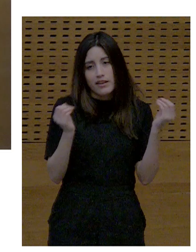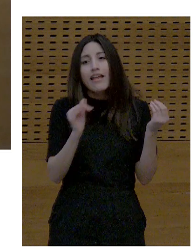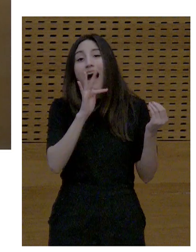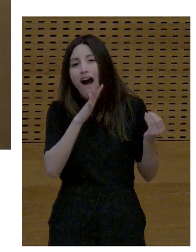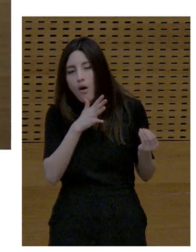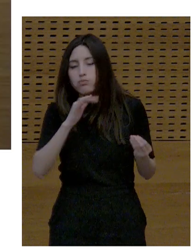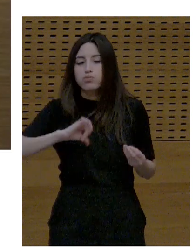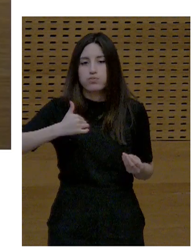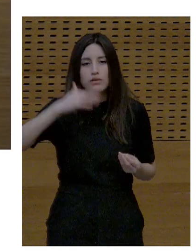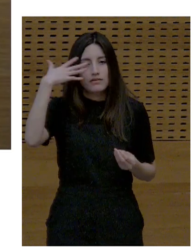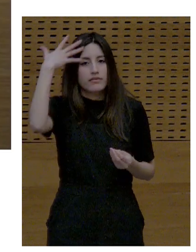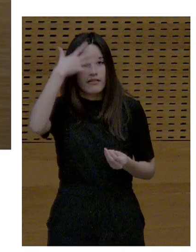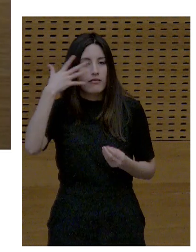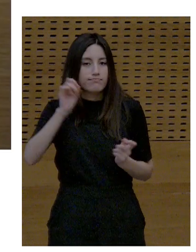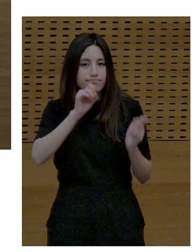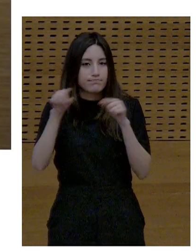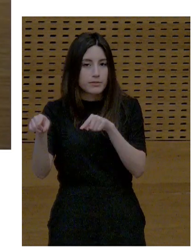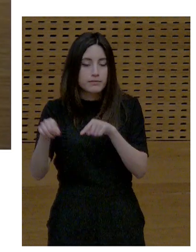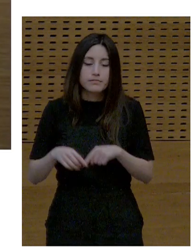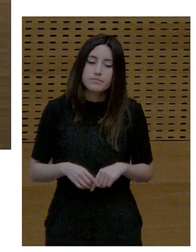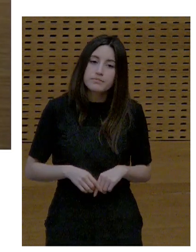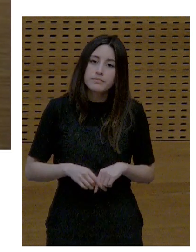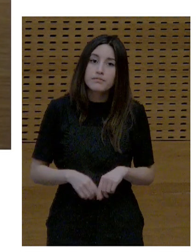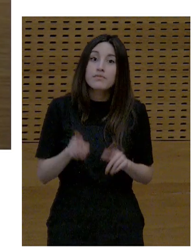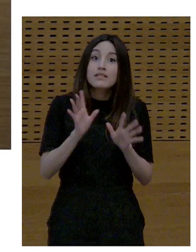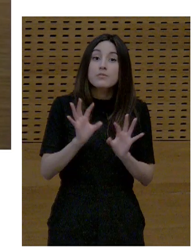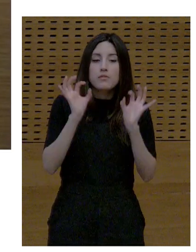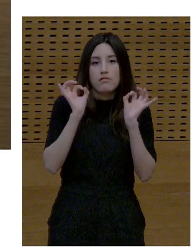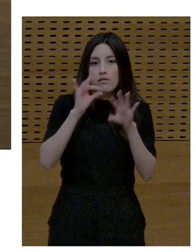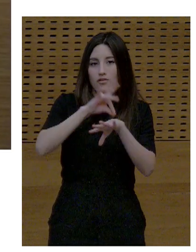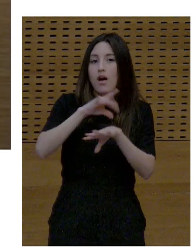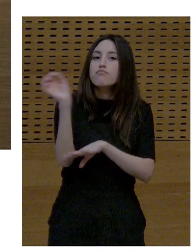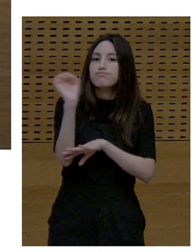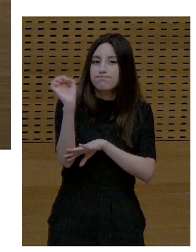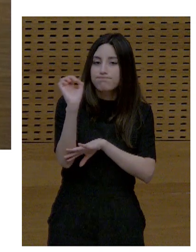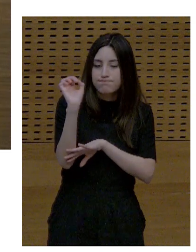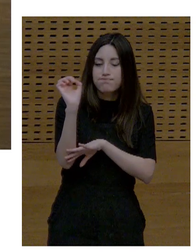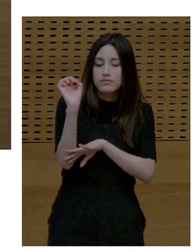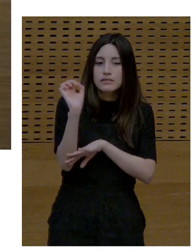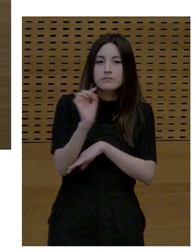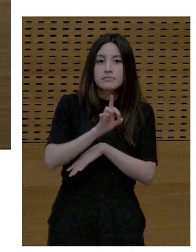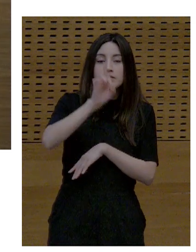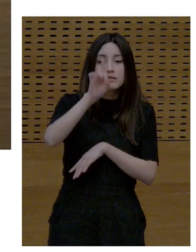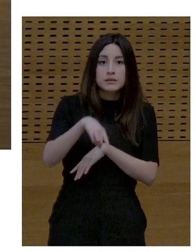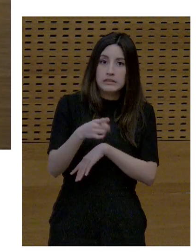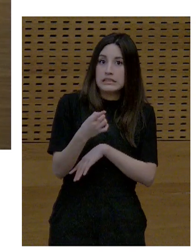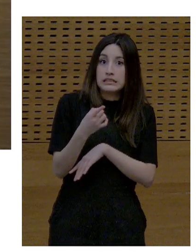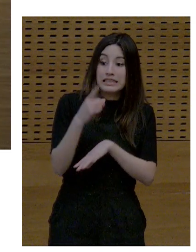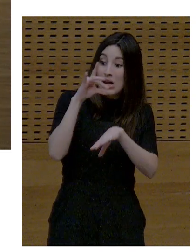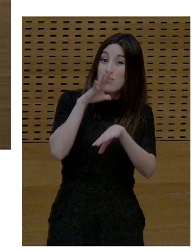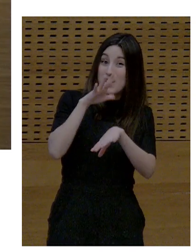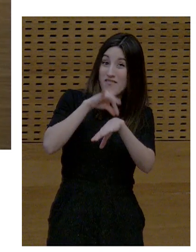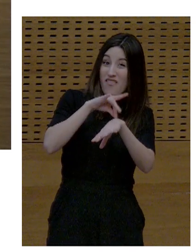Navarra. Está especializada en la enfermedad de Parkinson y ha hecho muchos trabajos sobre esta enfermedad.